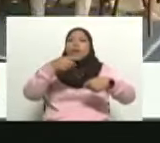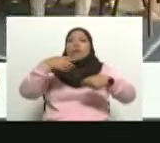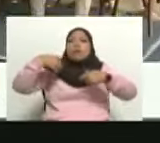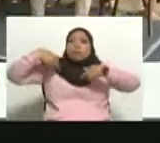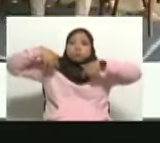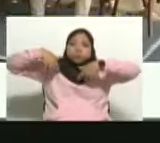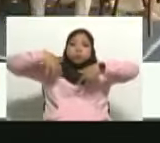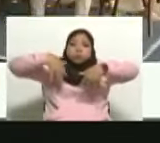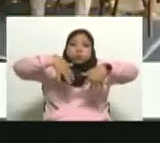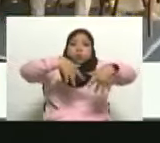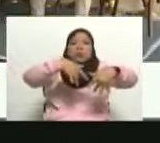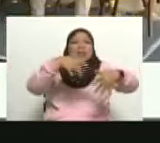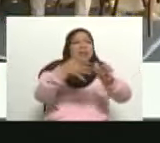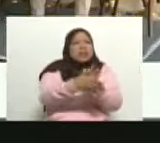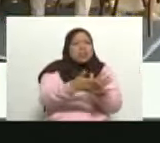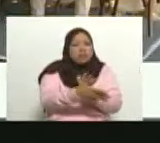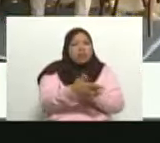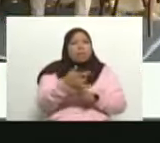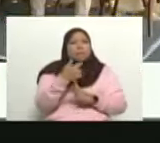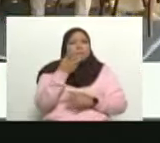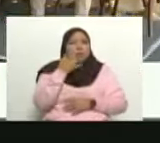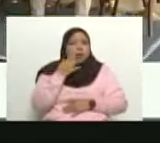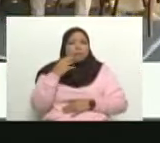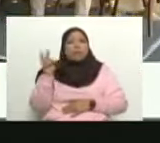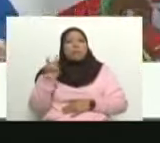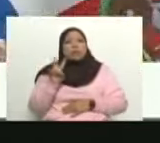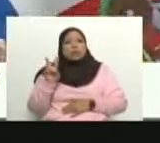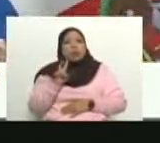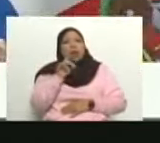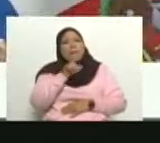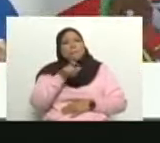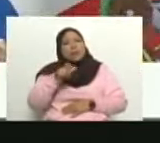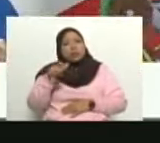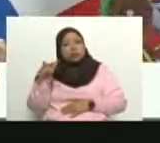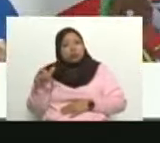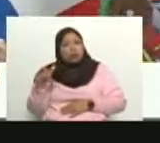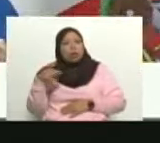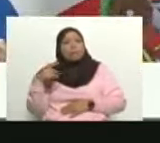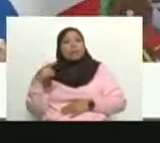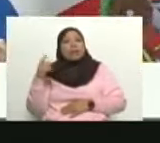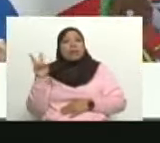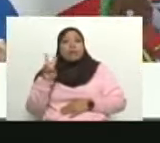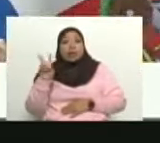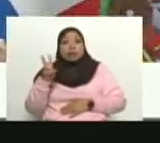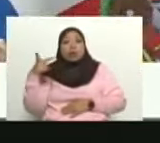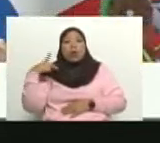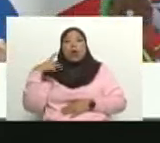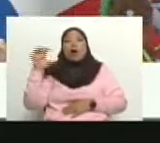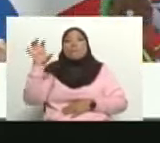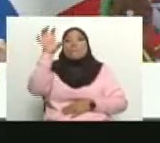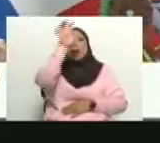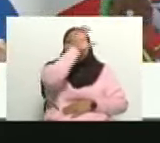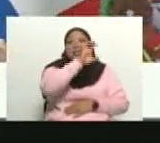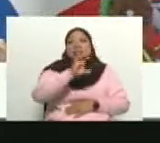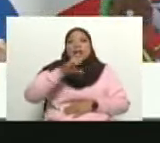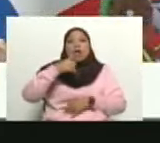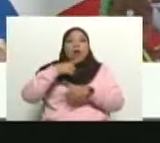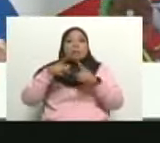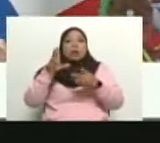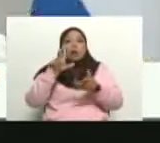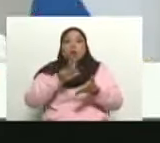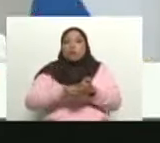migración ahora se combina con el tema de las bandas criminales y organizaciones delictivas que han estado